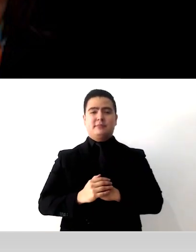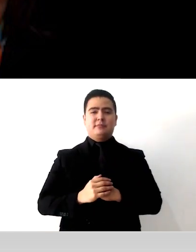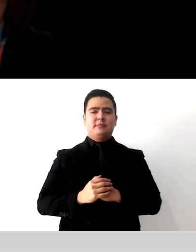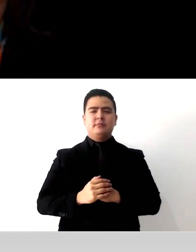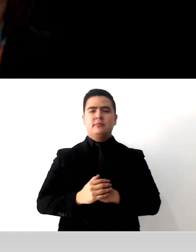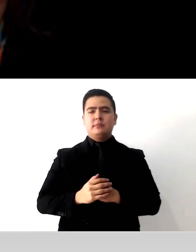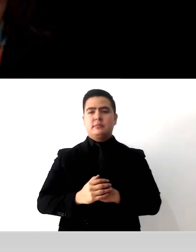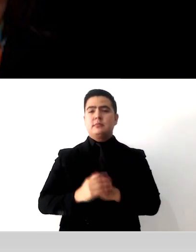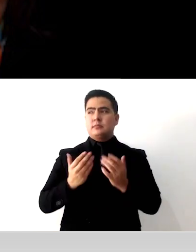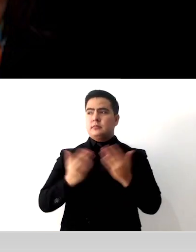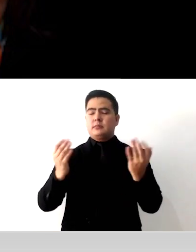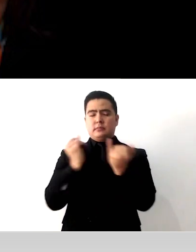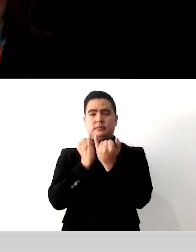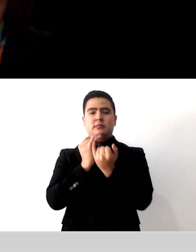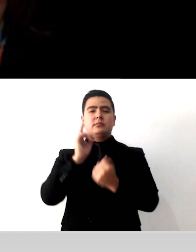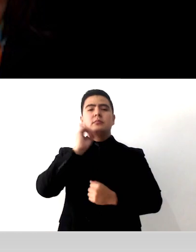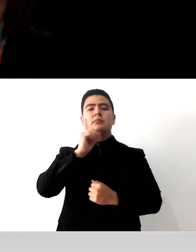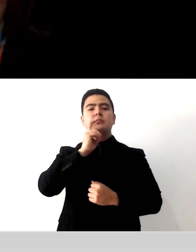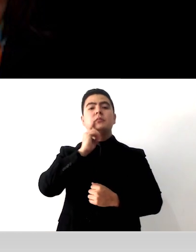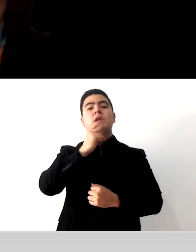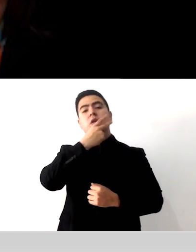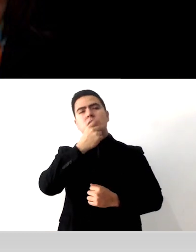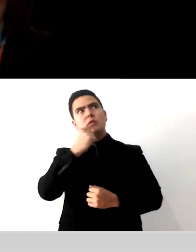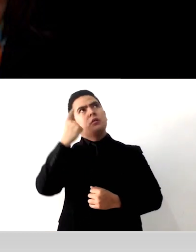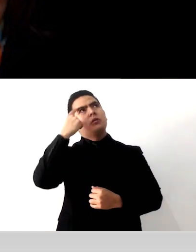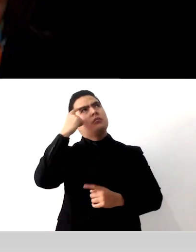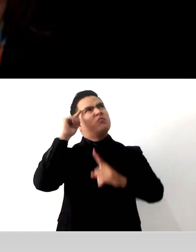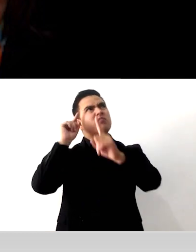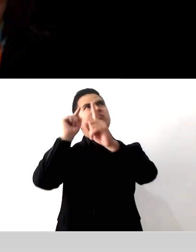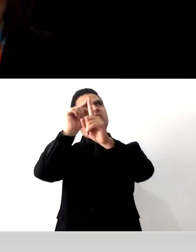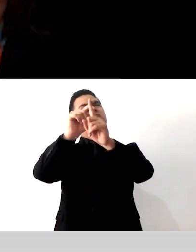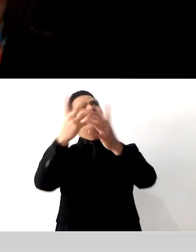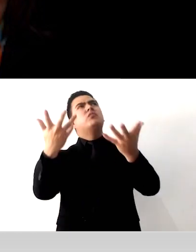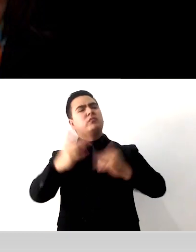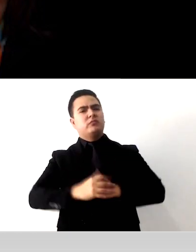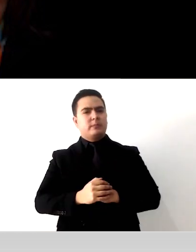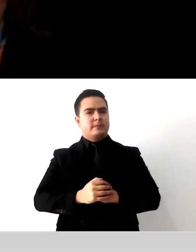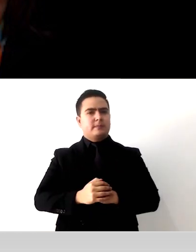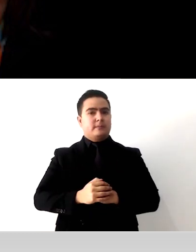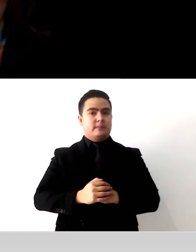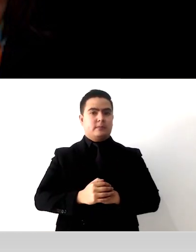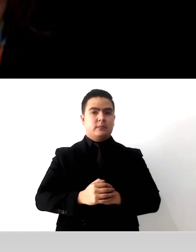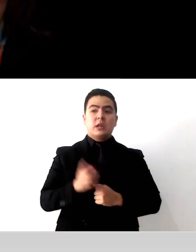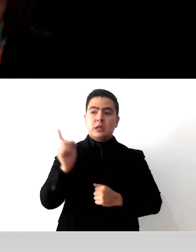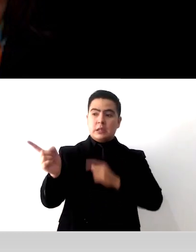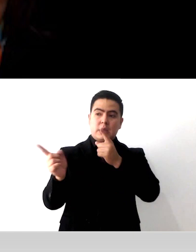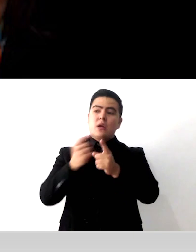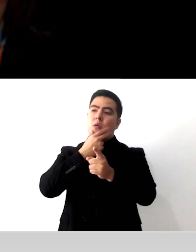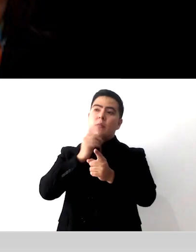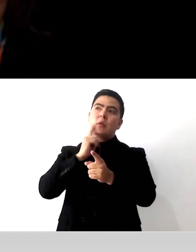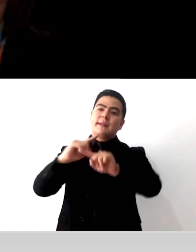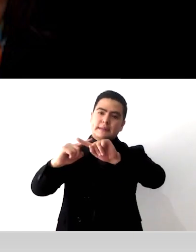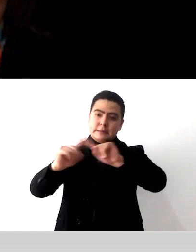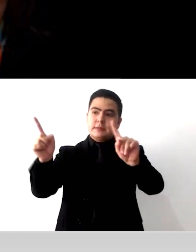visión de las mujeres y la visión de los hombres, pues representa realidades distintas que van a complementar